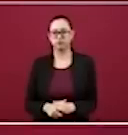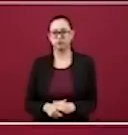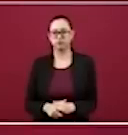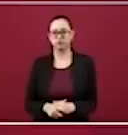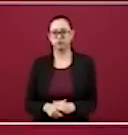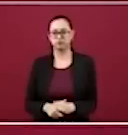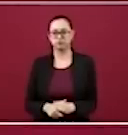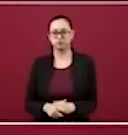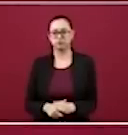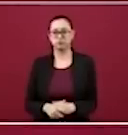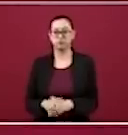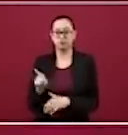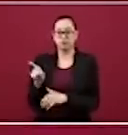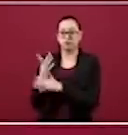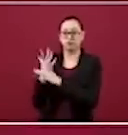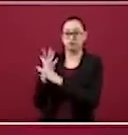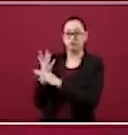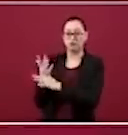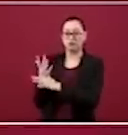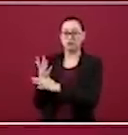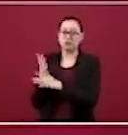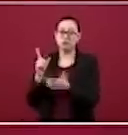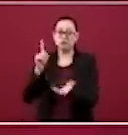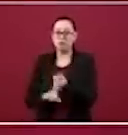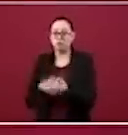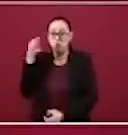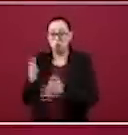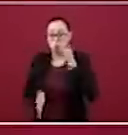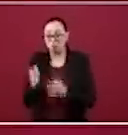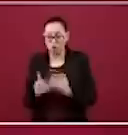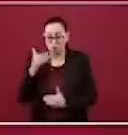afectar lo del llamado debido proceso,